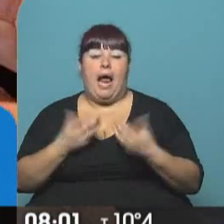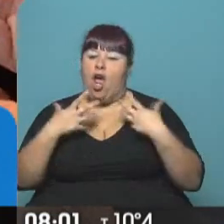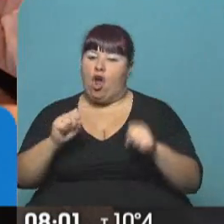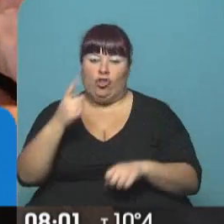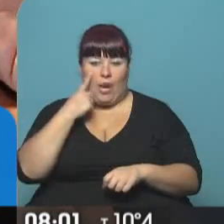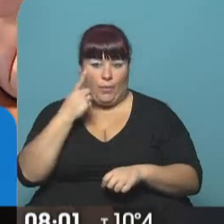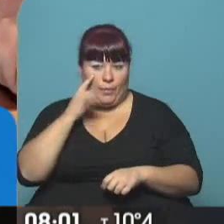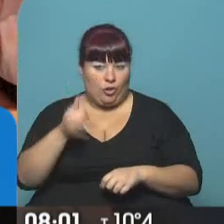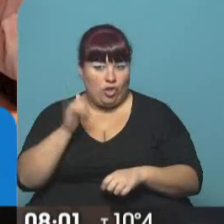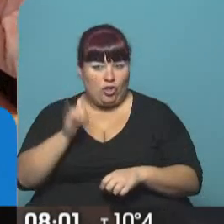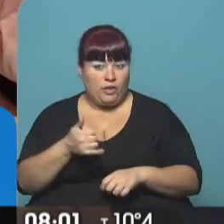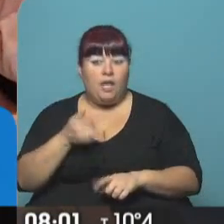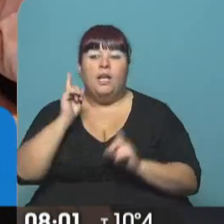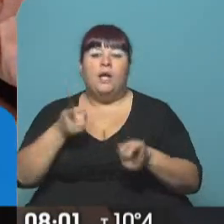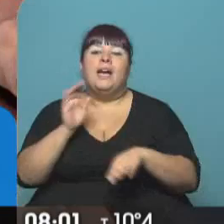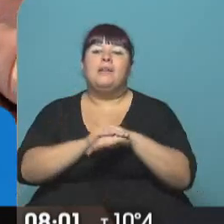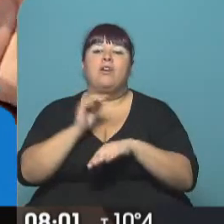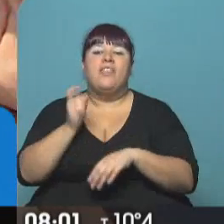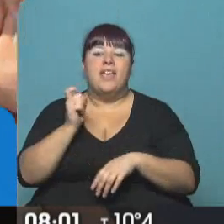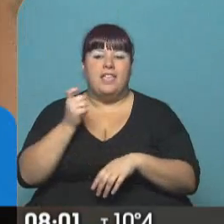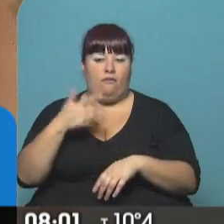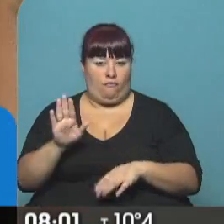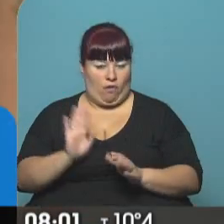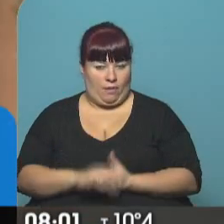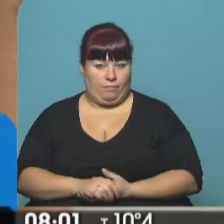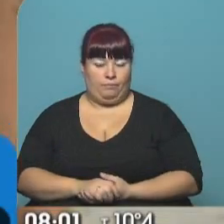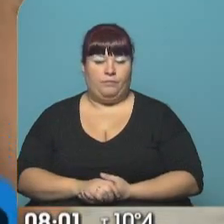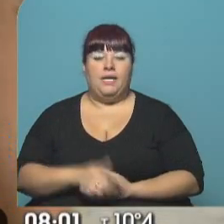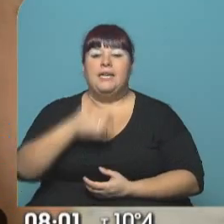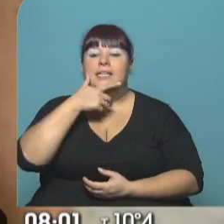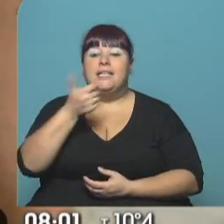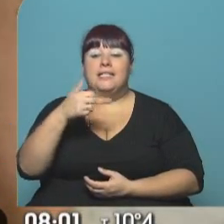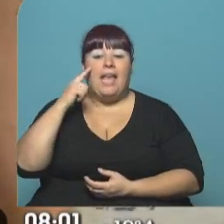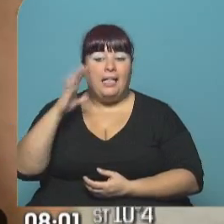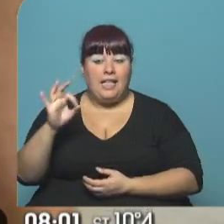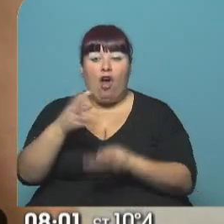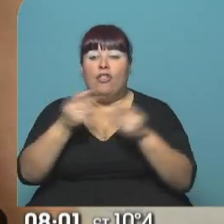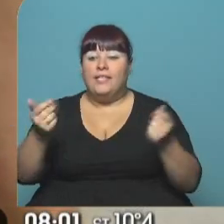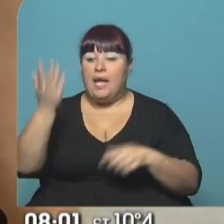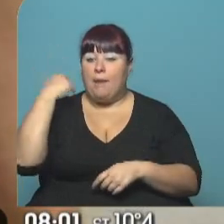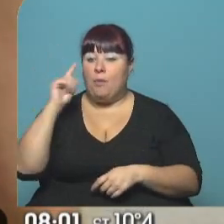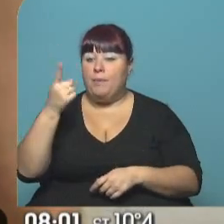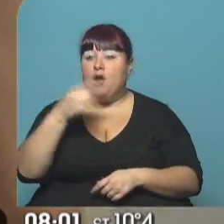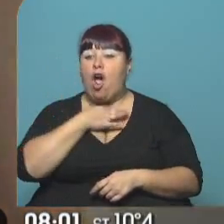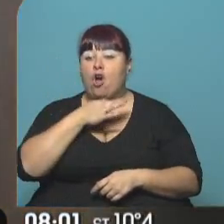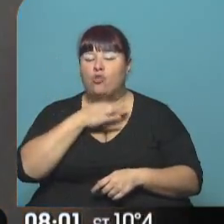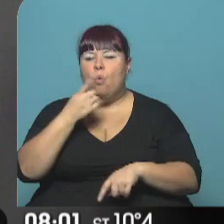aparezca con vida y se establezcan las responsabilidades que corresponden. Santiago Maldonado desapareció el 1 de